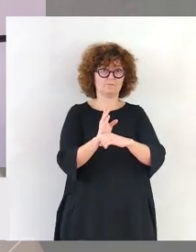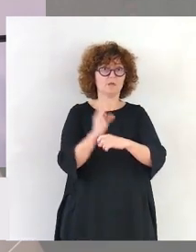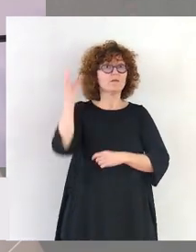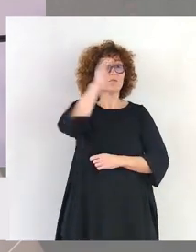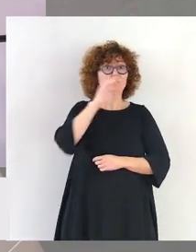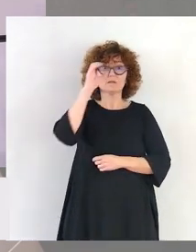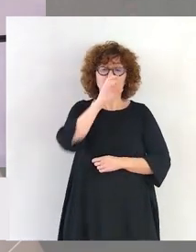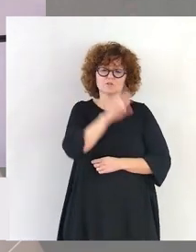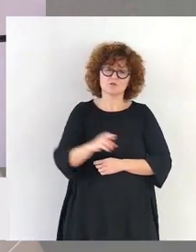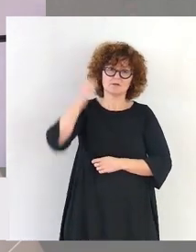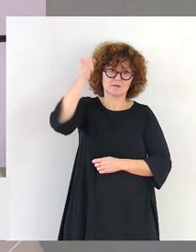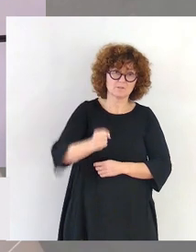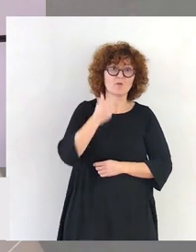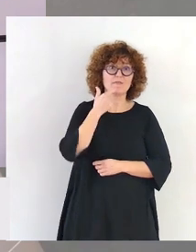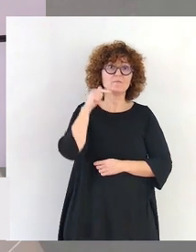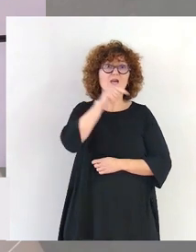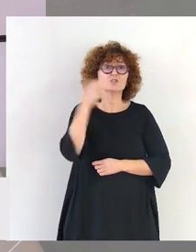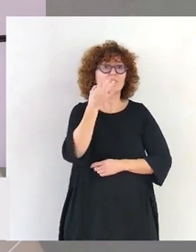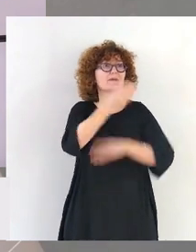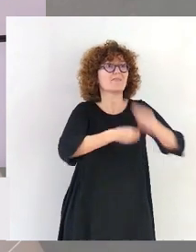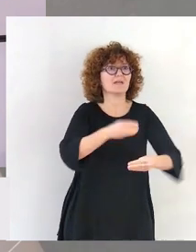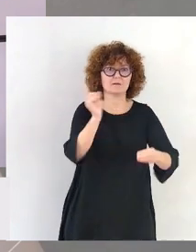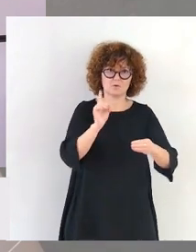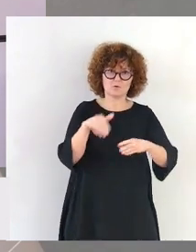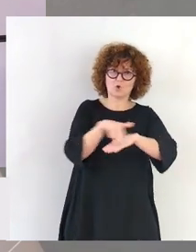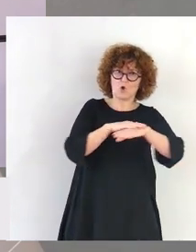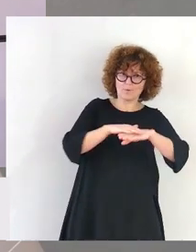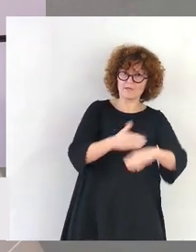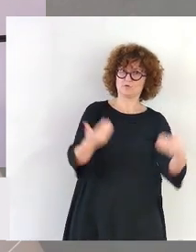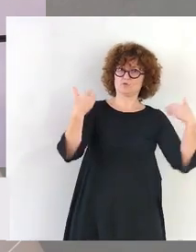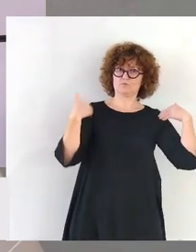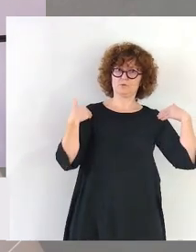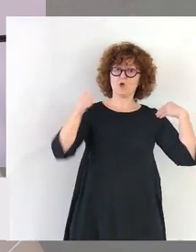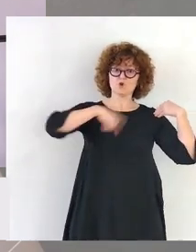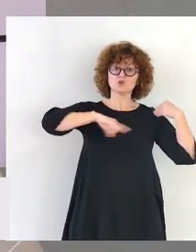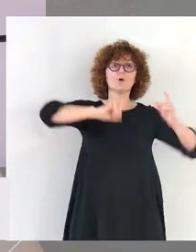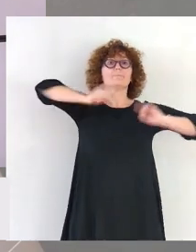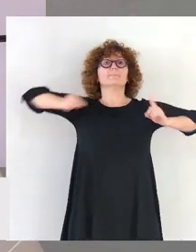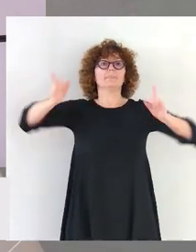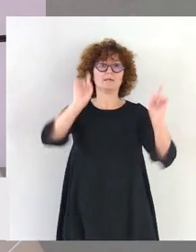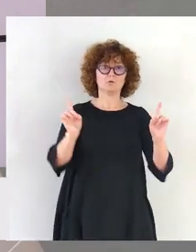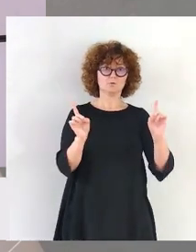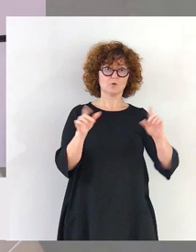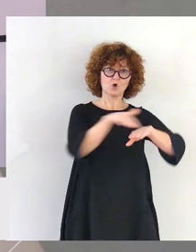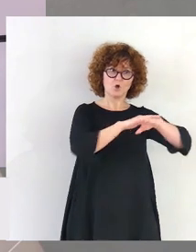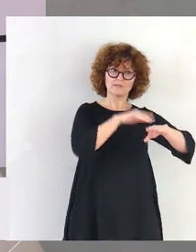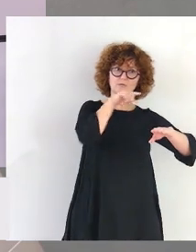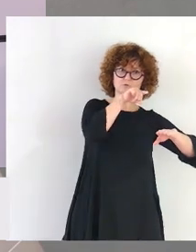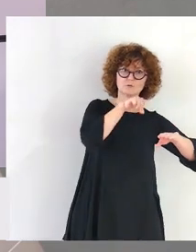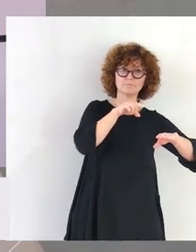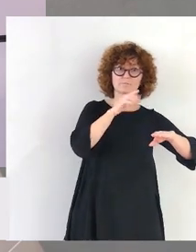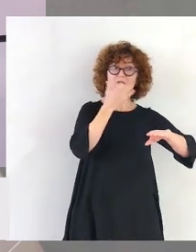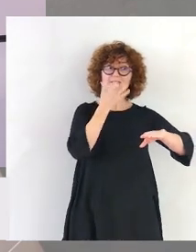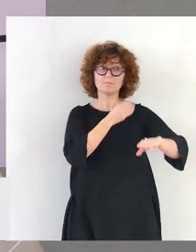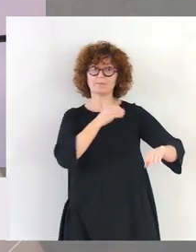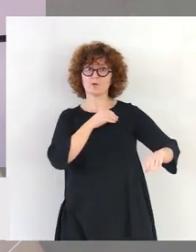insisto no decimos lo que hay que hacer eso lo tienen que hacer los gobiernos No prescribimos pero si nos preguntan qué hay que hacer si somos capaces de